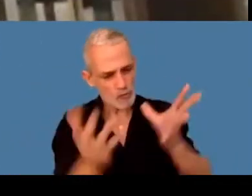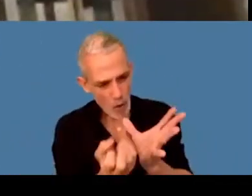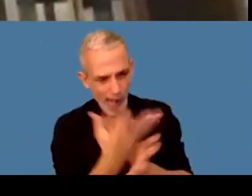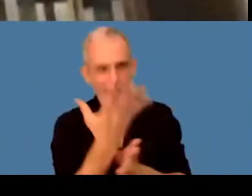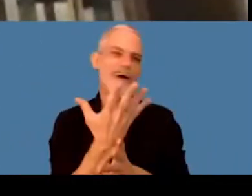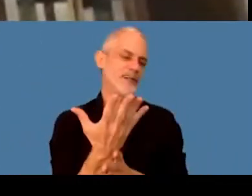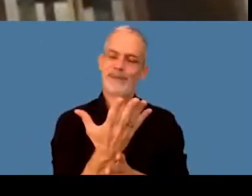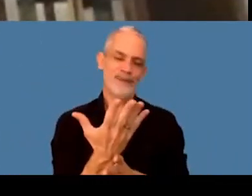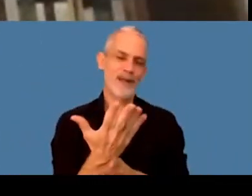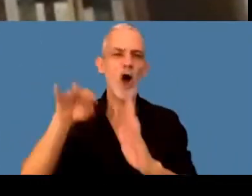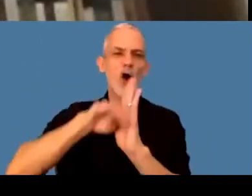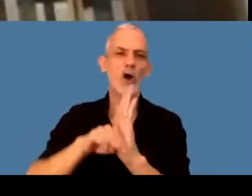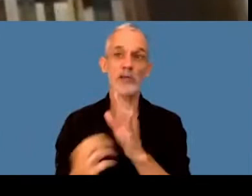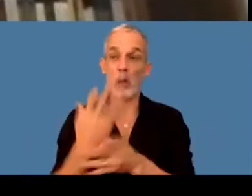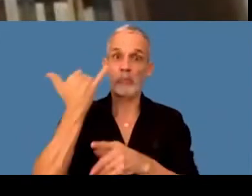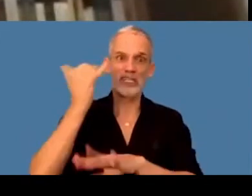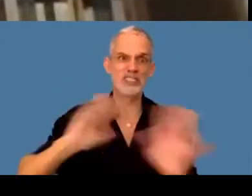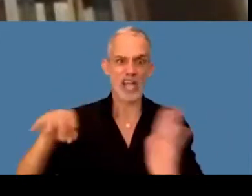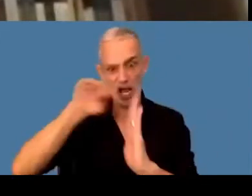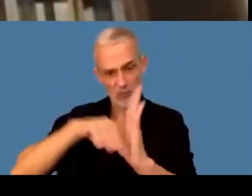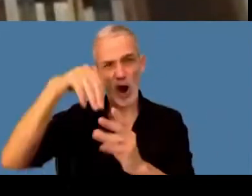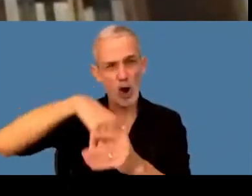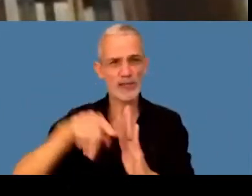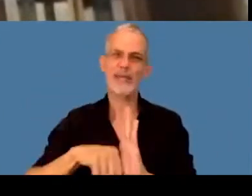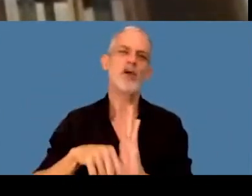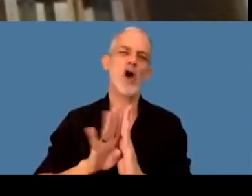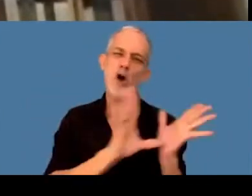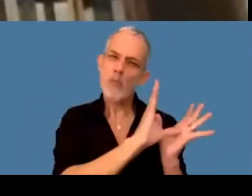brotan espontáneamente. ¿Sí?